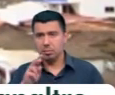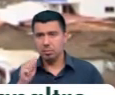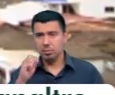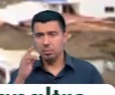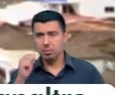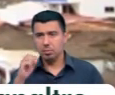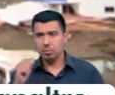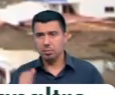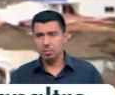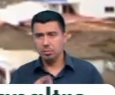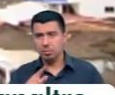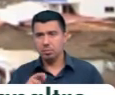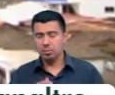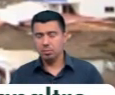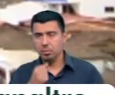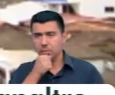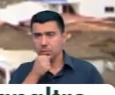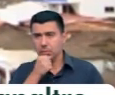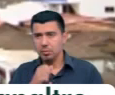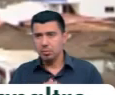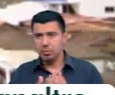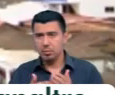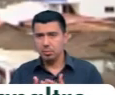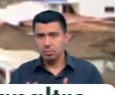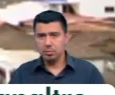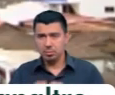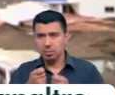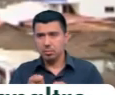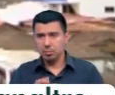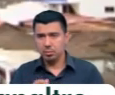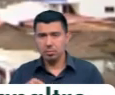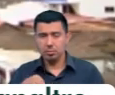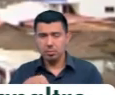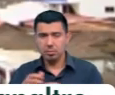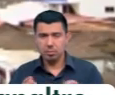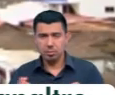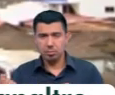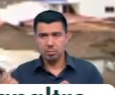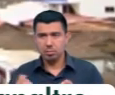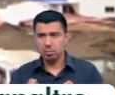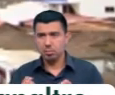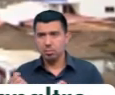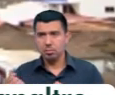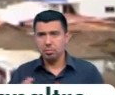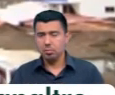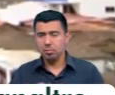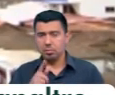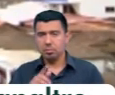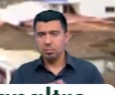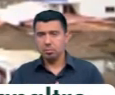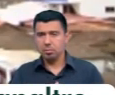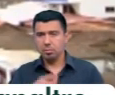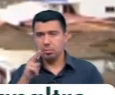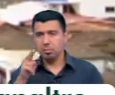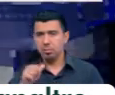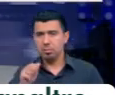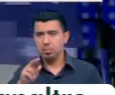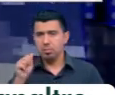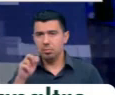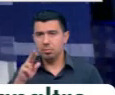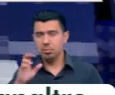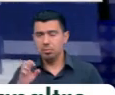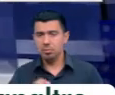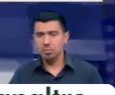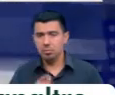comunicado de prensa para entregarlo a los transportadores de carga que provienen de la zona del sarare y que se movilizan sobre la